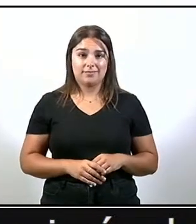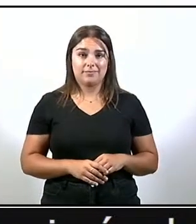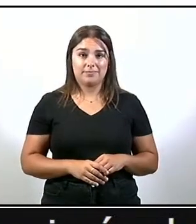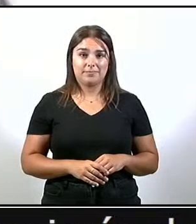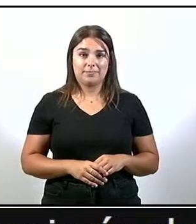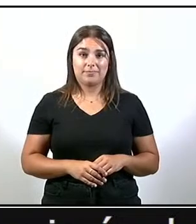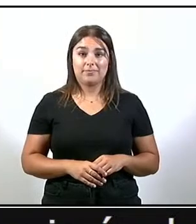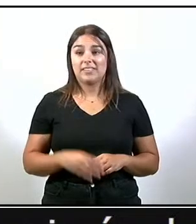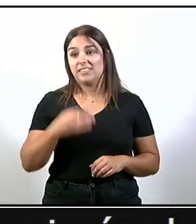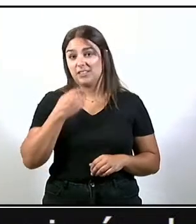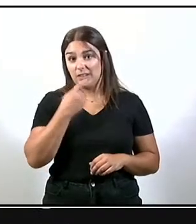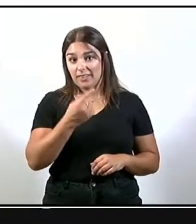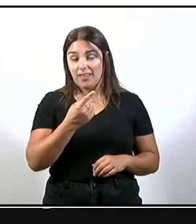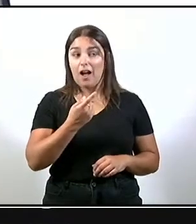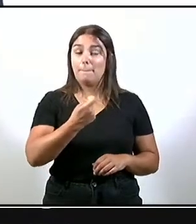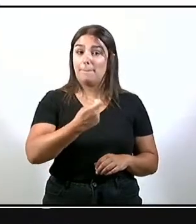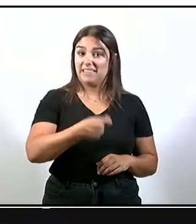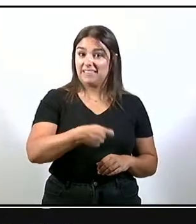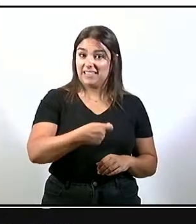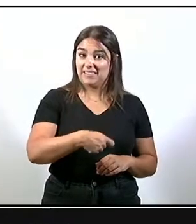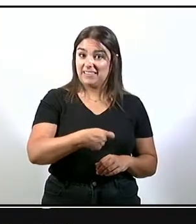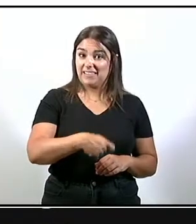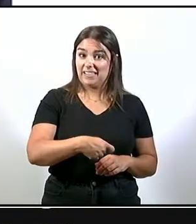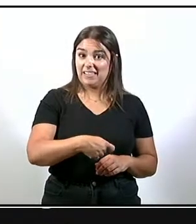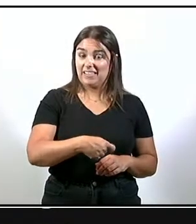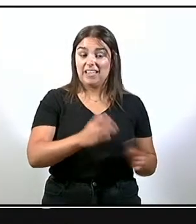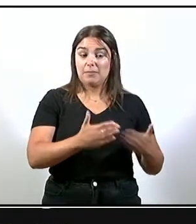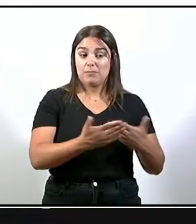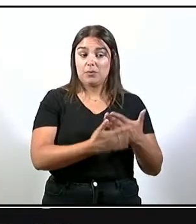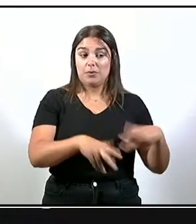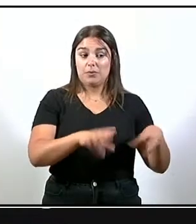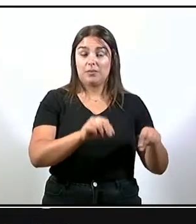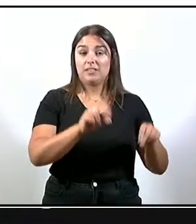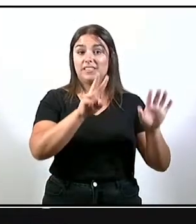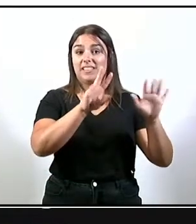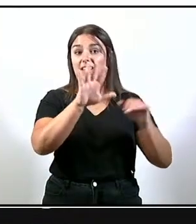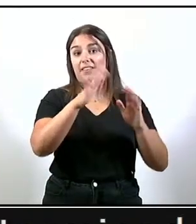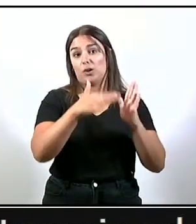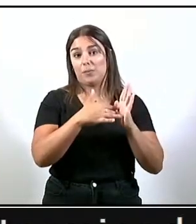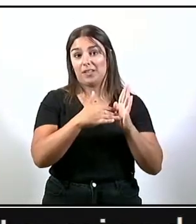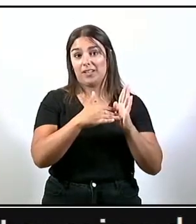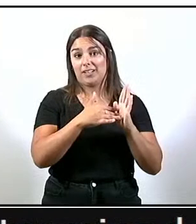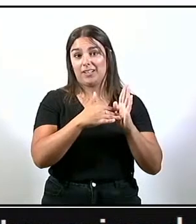Se lo dice al presidente, que ha terminado esta legislatura con 75.000.